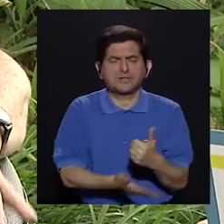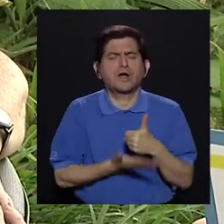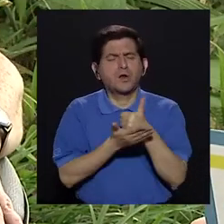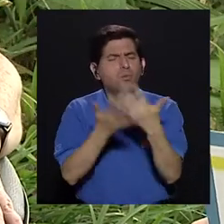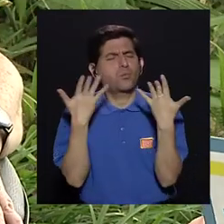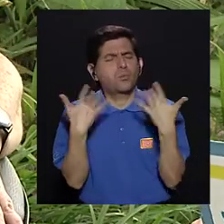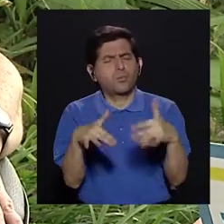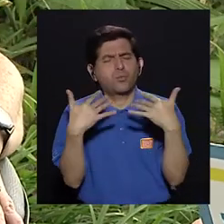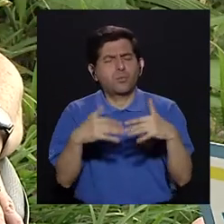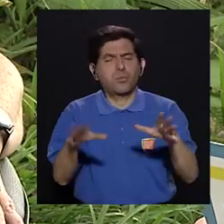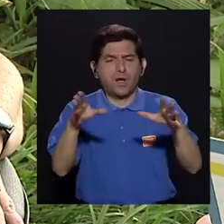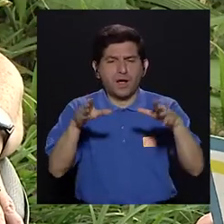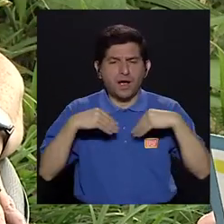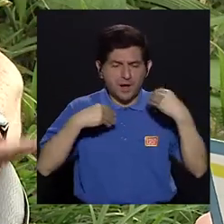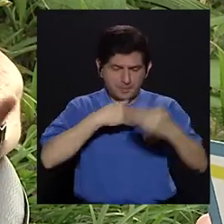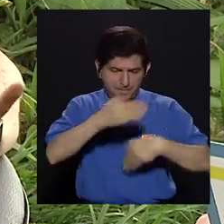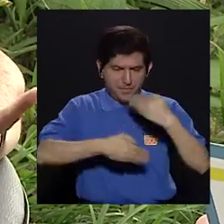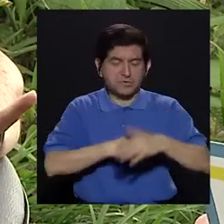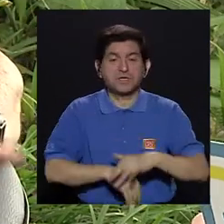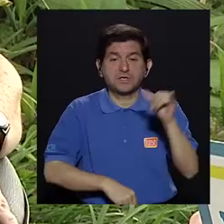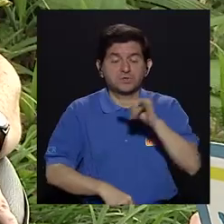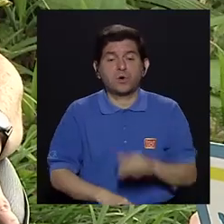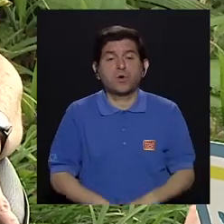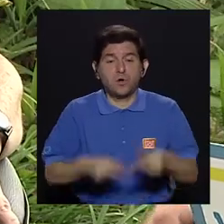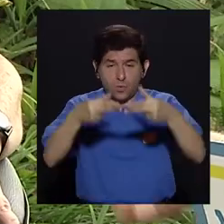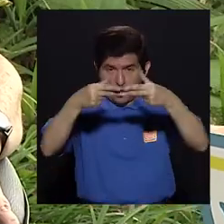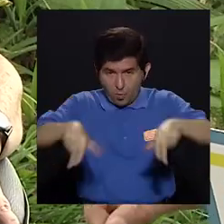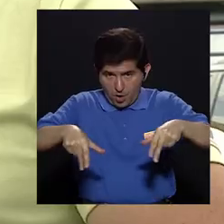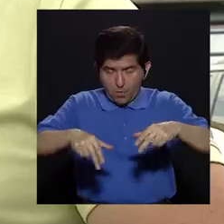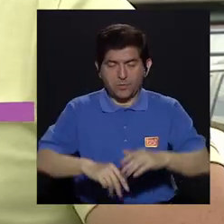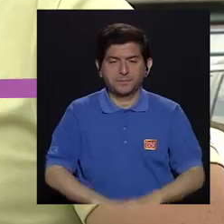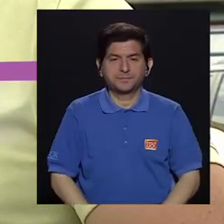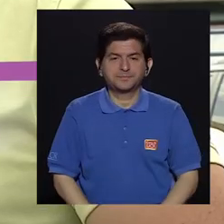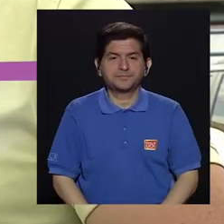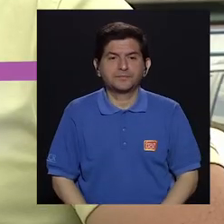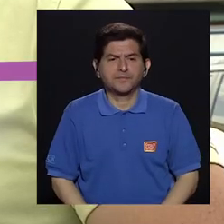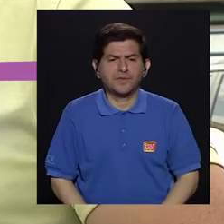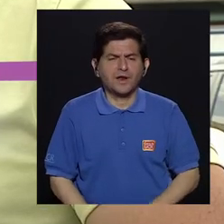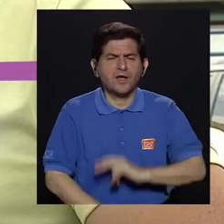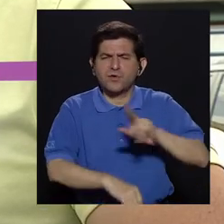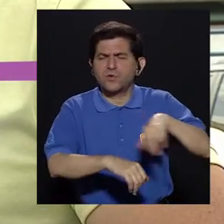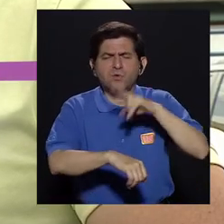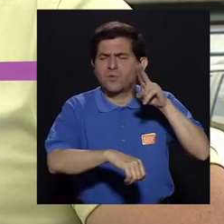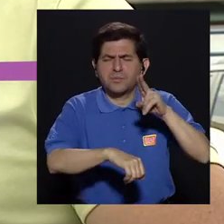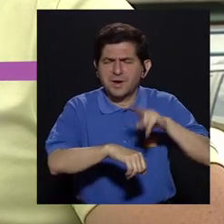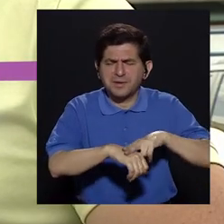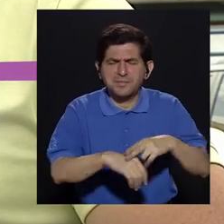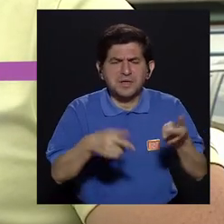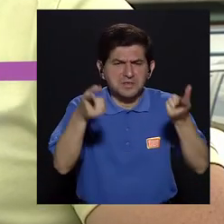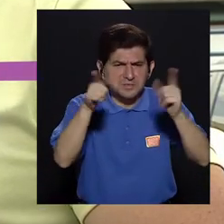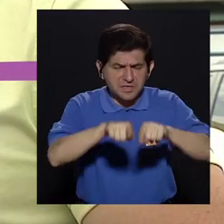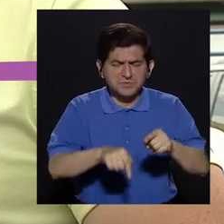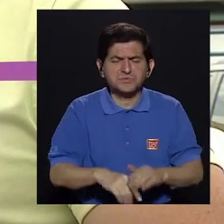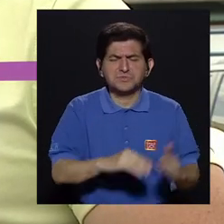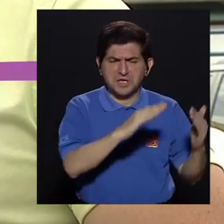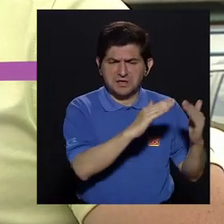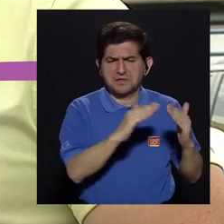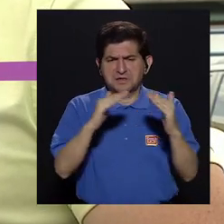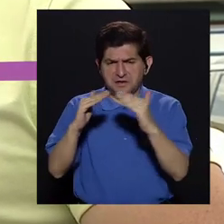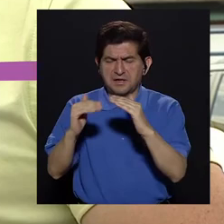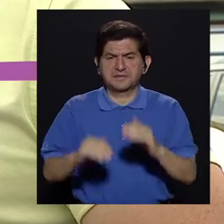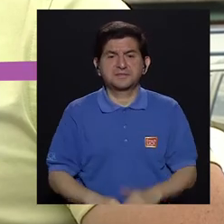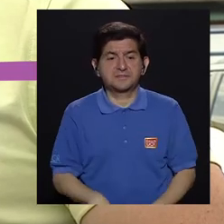muchísimo a la absorción. Huevo sí. También. Hay algo que es muy acostumbrado en nuestras